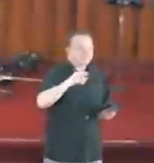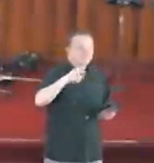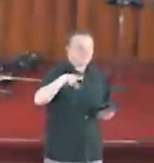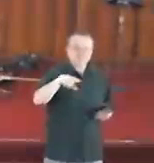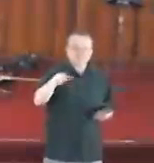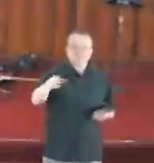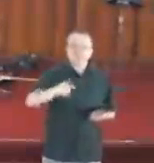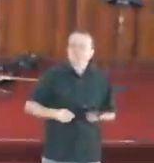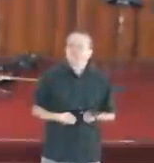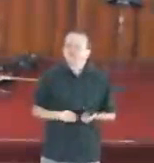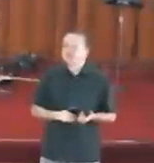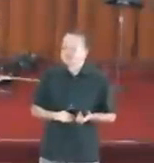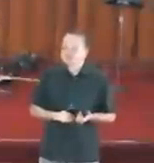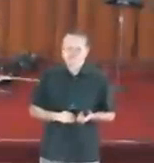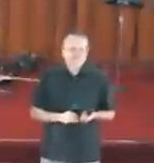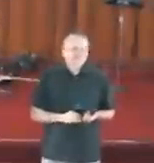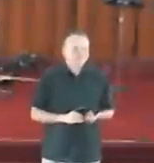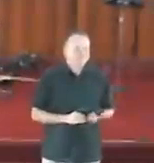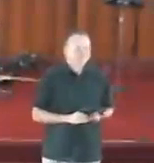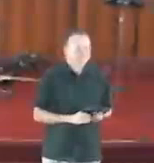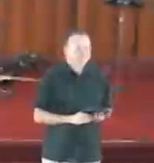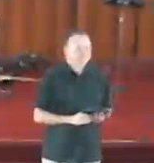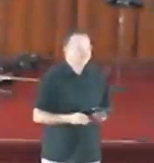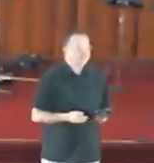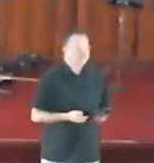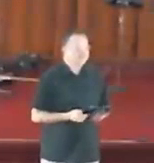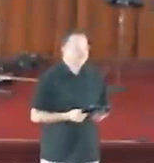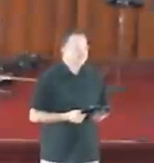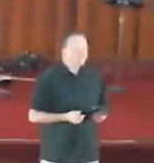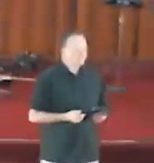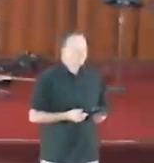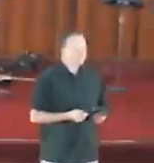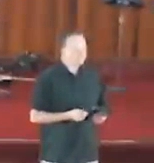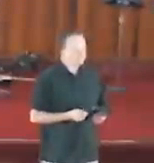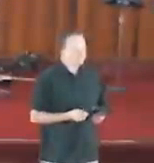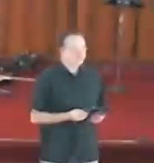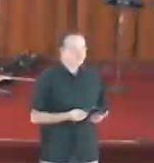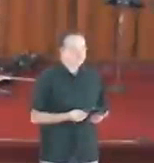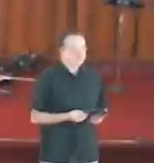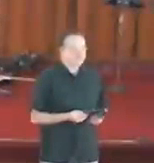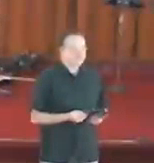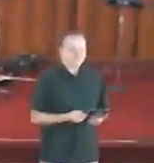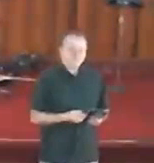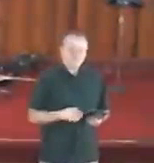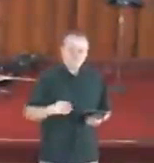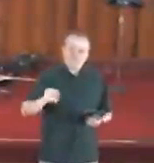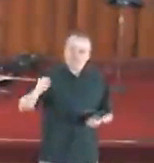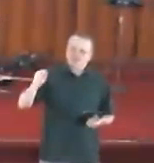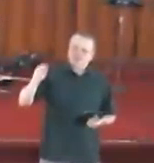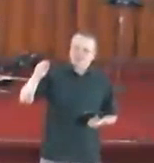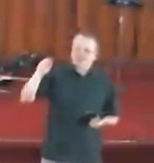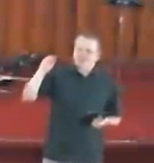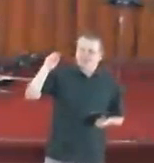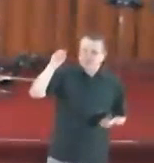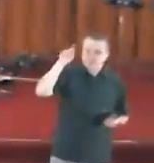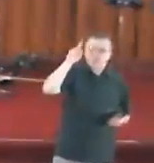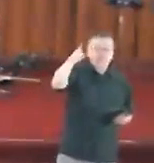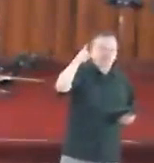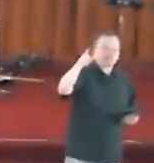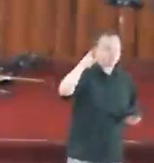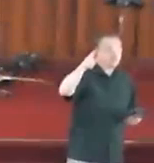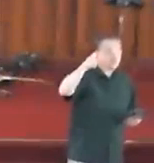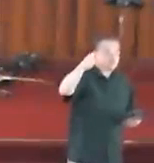impartición de parte de un hombre llamado Ananías. He received this through a man called Ananias. Cuando se le